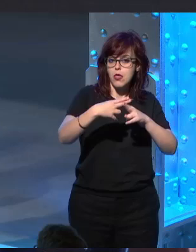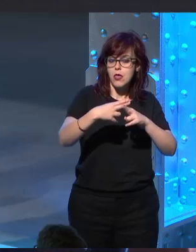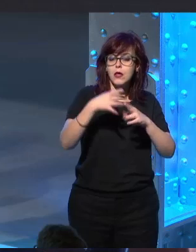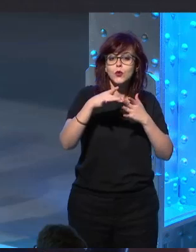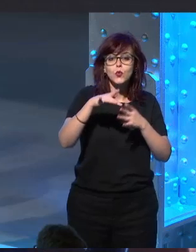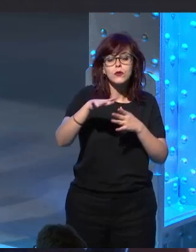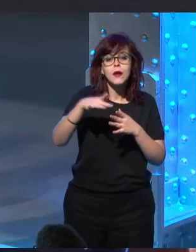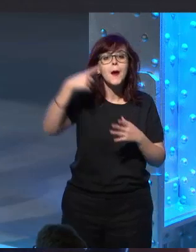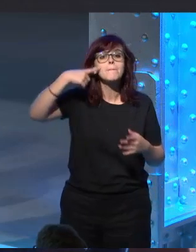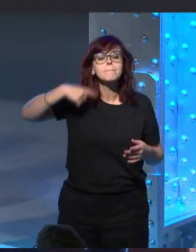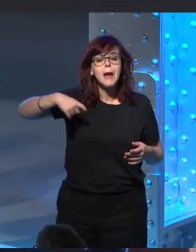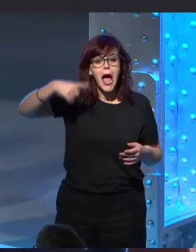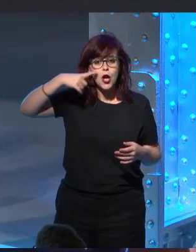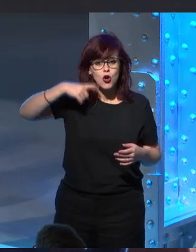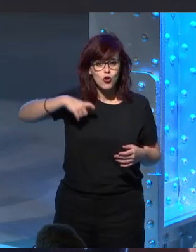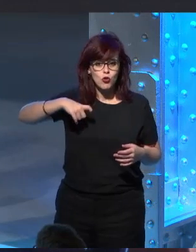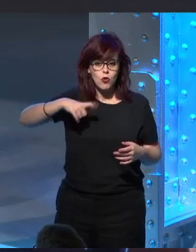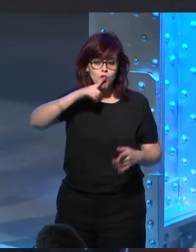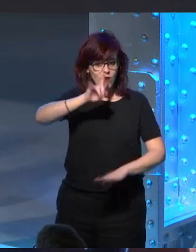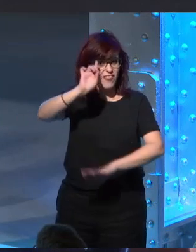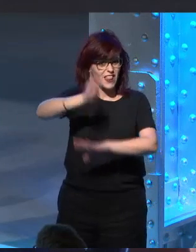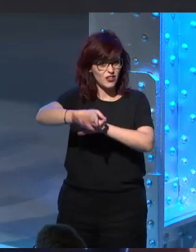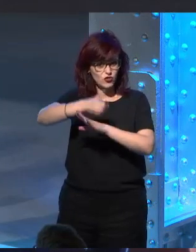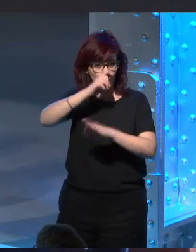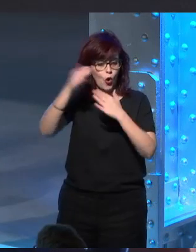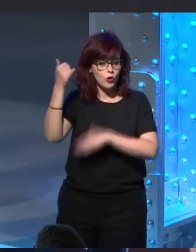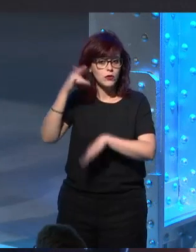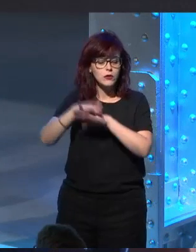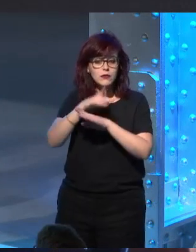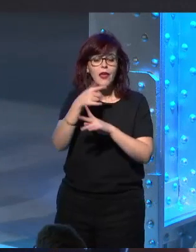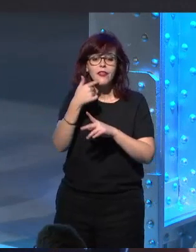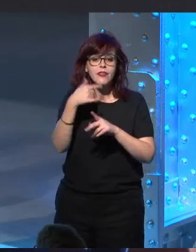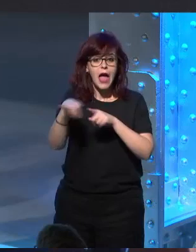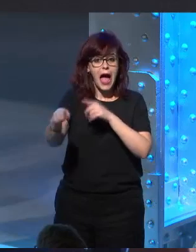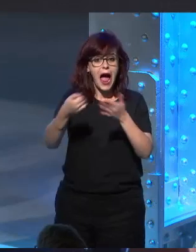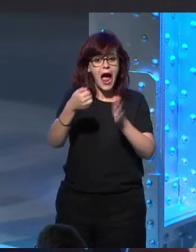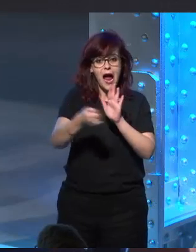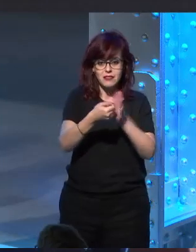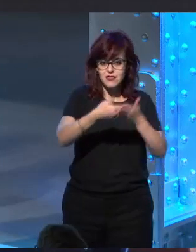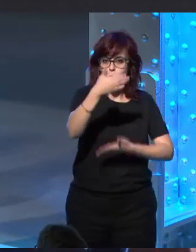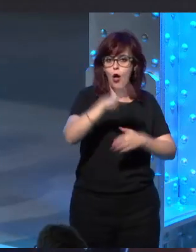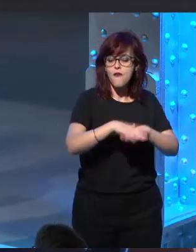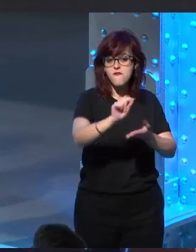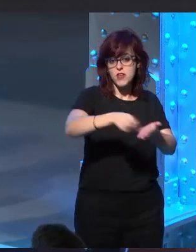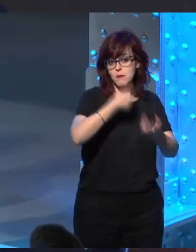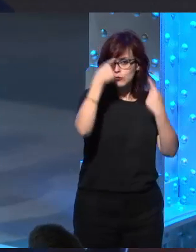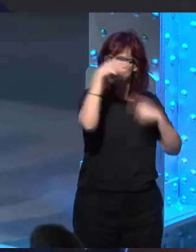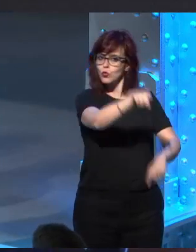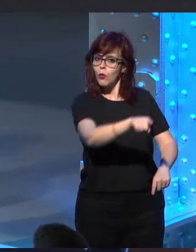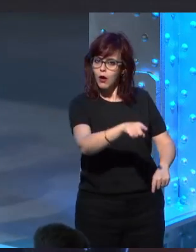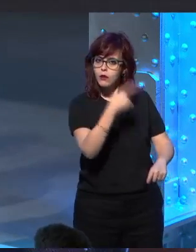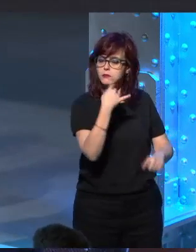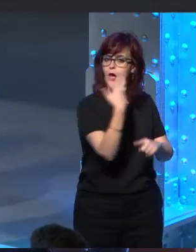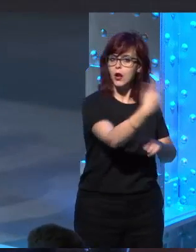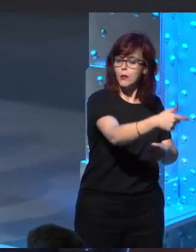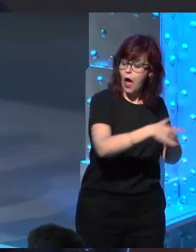un determinado banco, un determinado directivo, lo hizo circular mi artículo firmado por él. Ay.